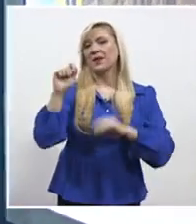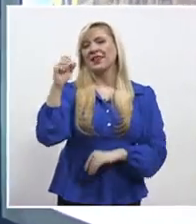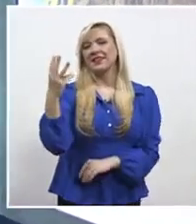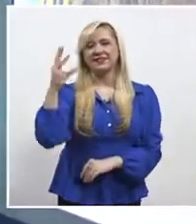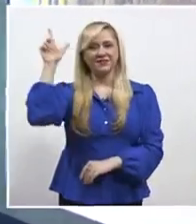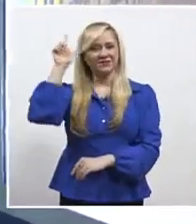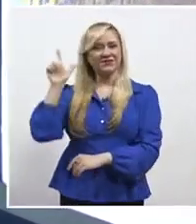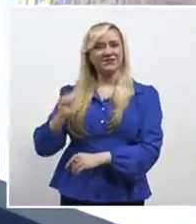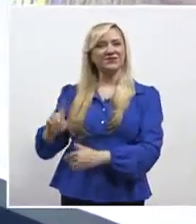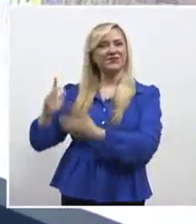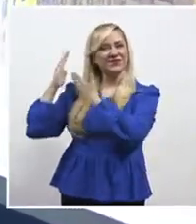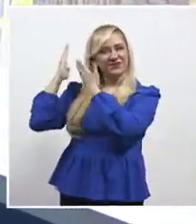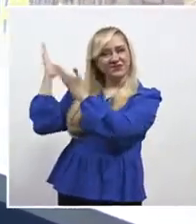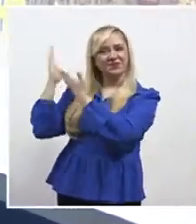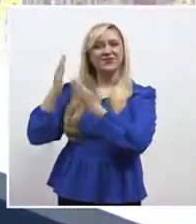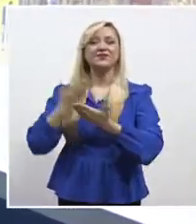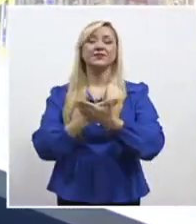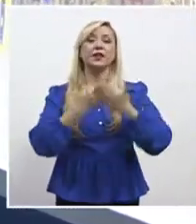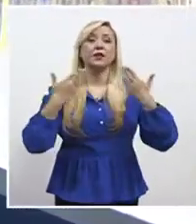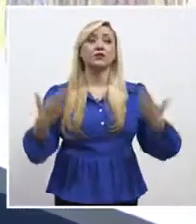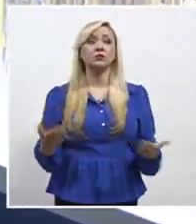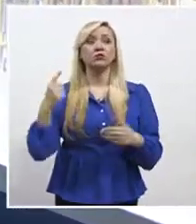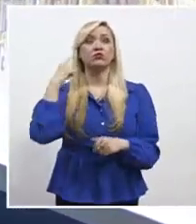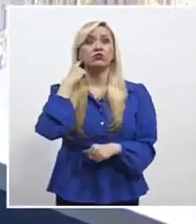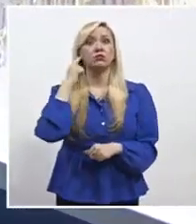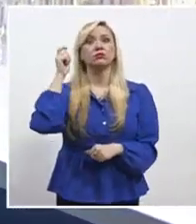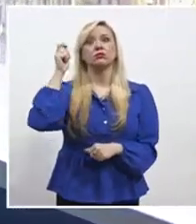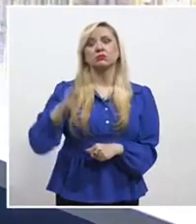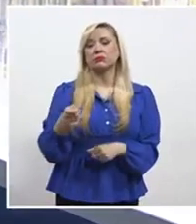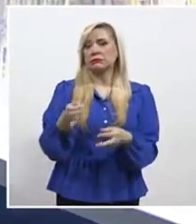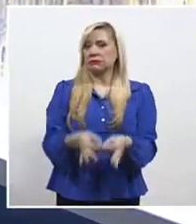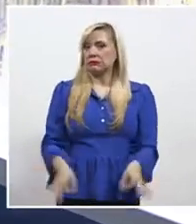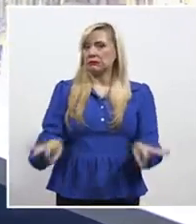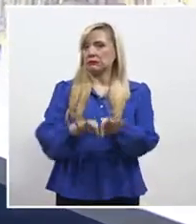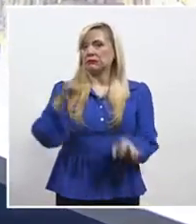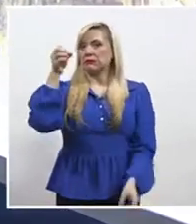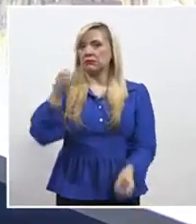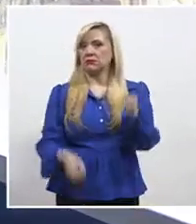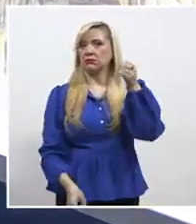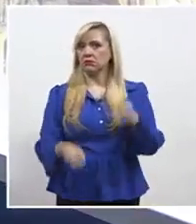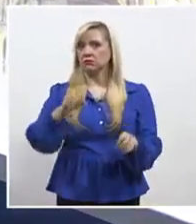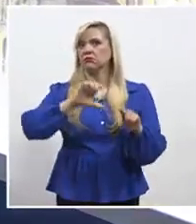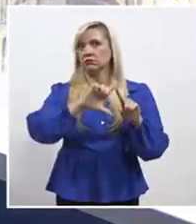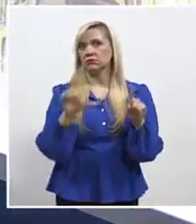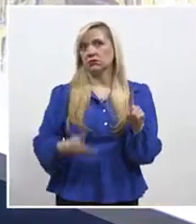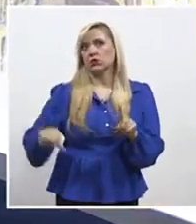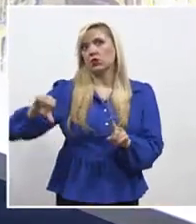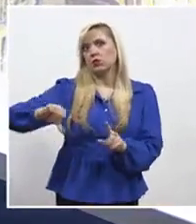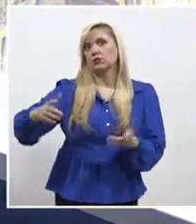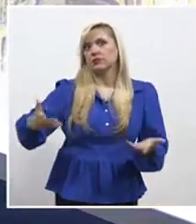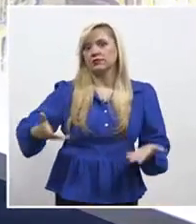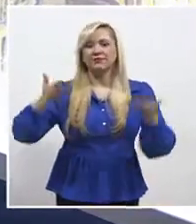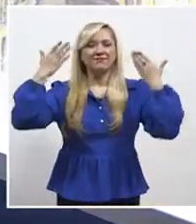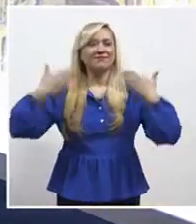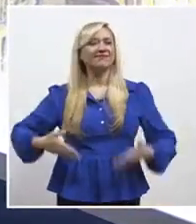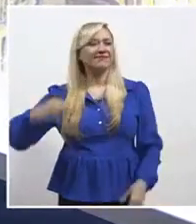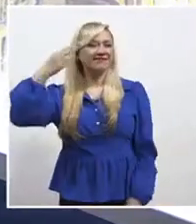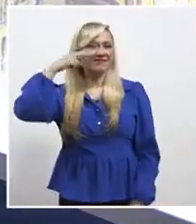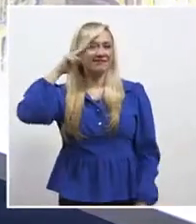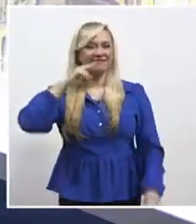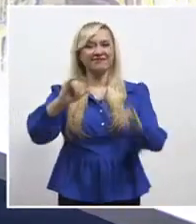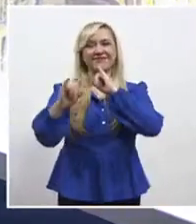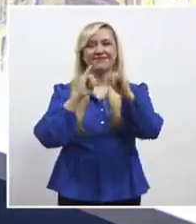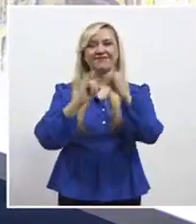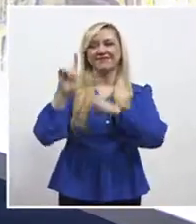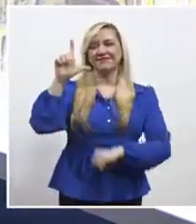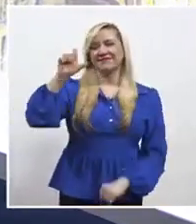Cabrera y los próximos minutos le presentaré la información más reciente del Poder Judicial de la Federación. Saludamos con gusto a mi compañera Nidia Díaz en la interpretación